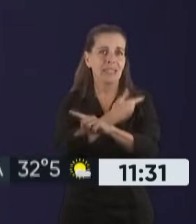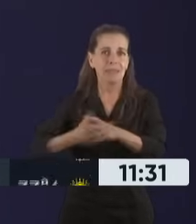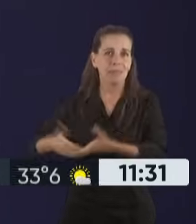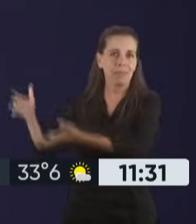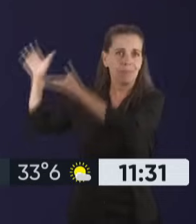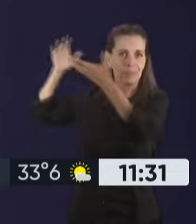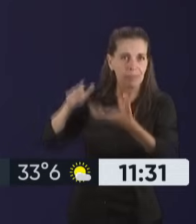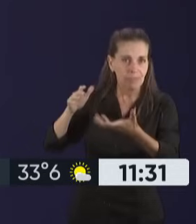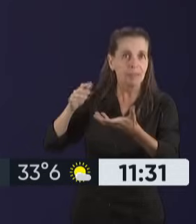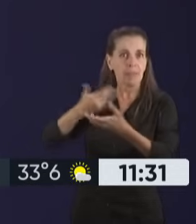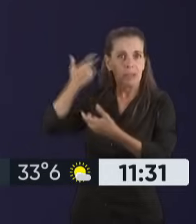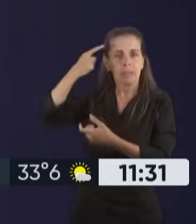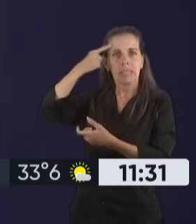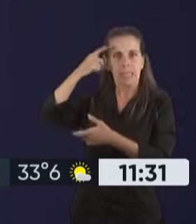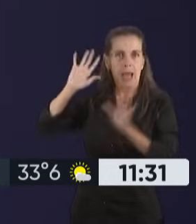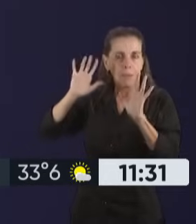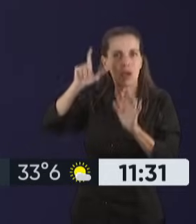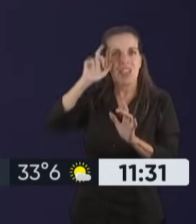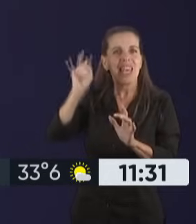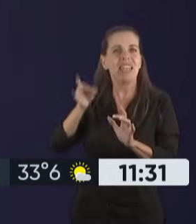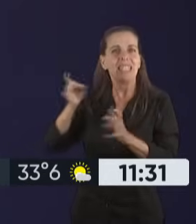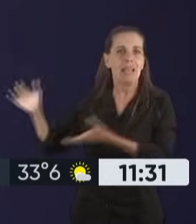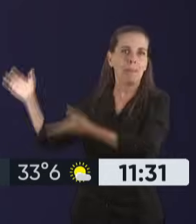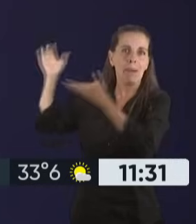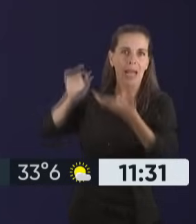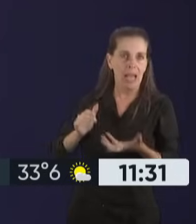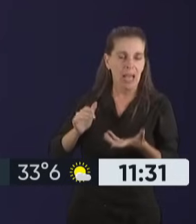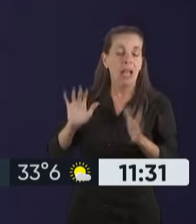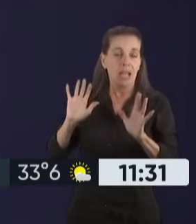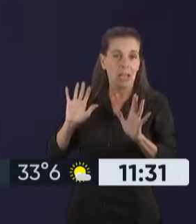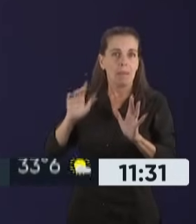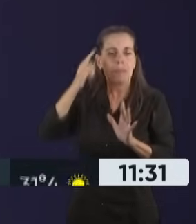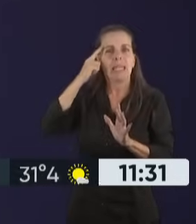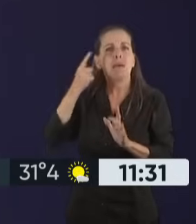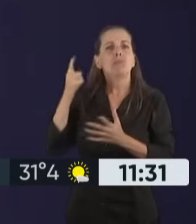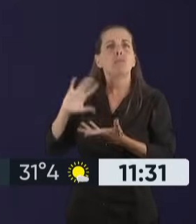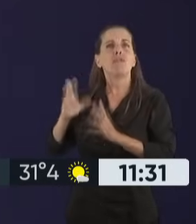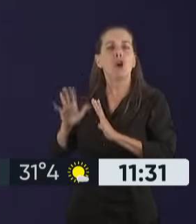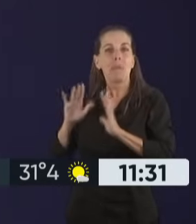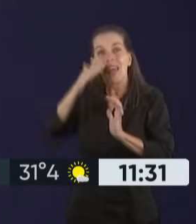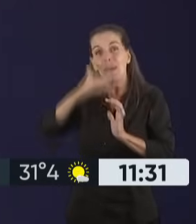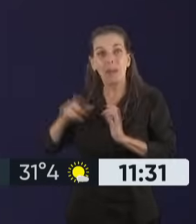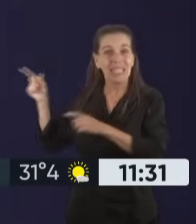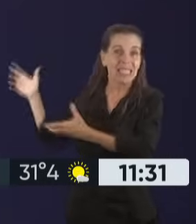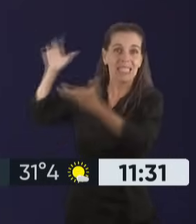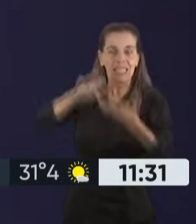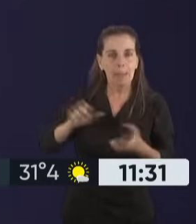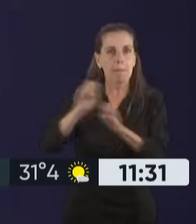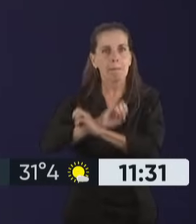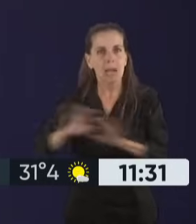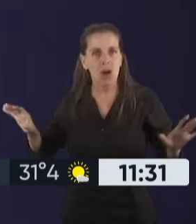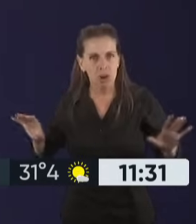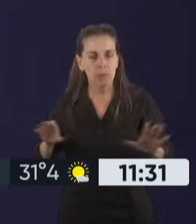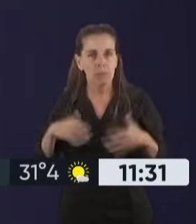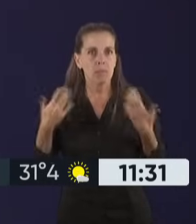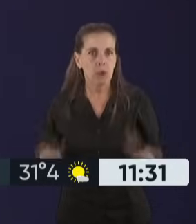considerábamos que íbamos a heredar el 10 de diciembre, que después, por supuesto, fue de magnitudes astronómicas, lo que